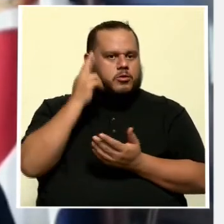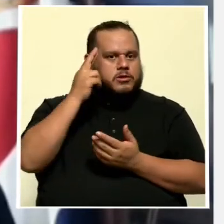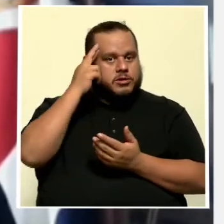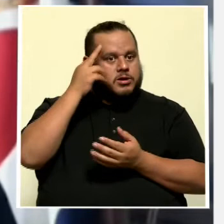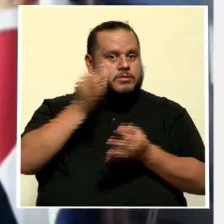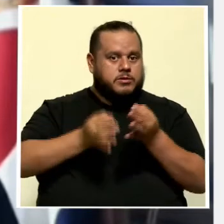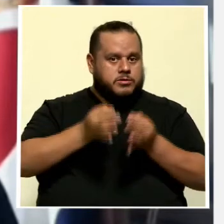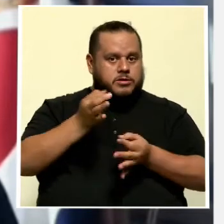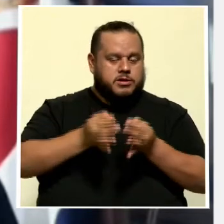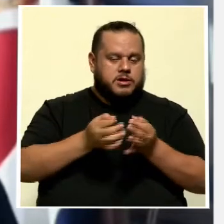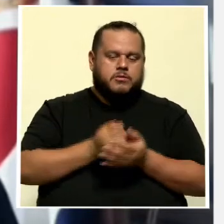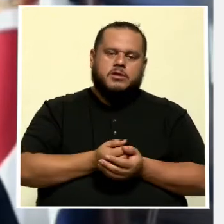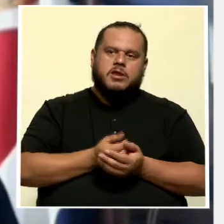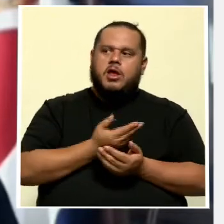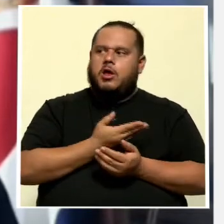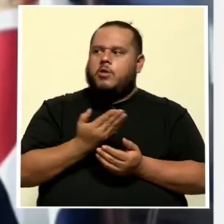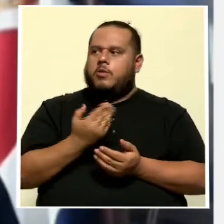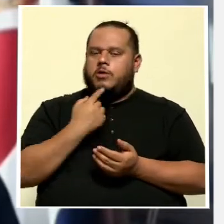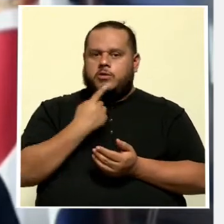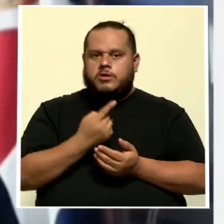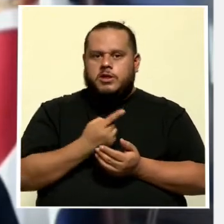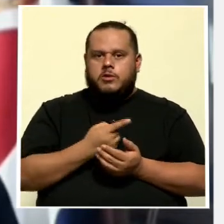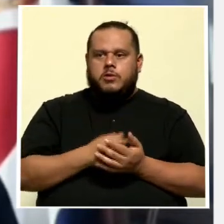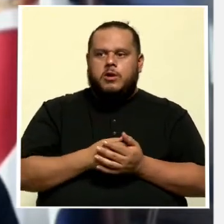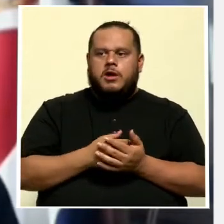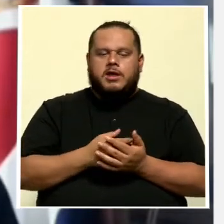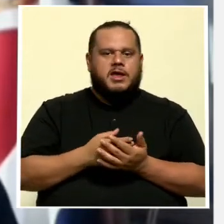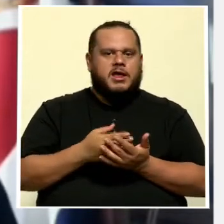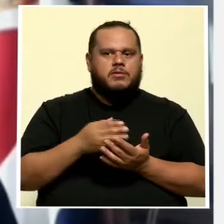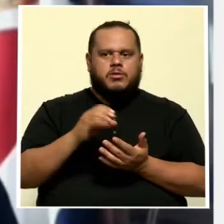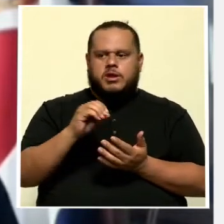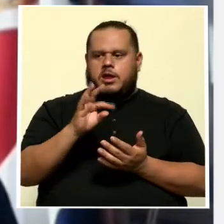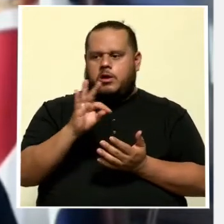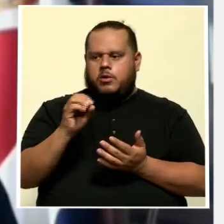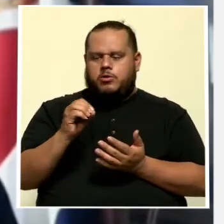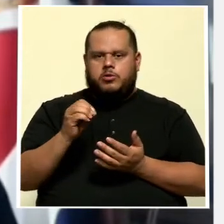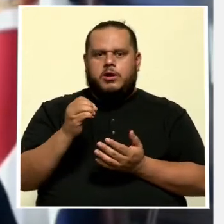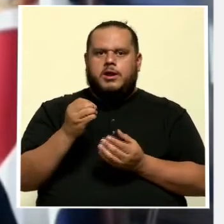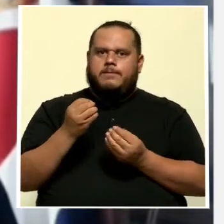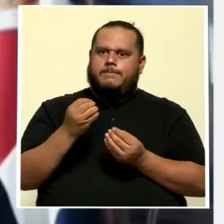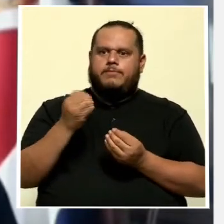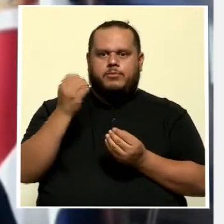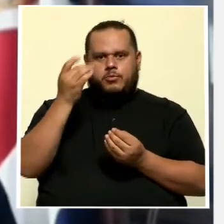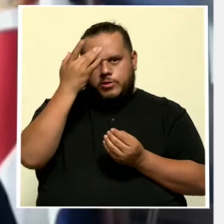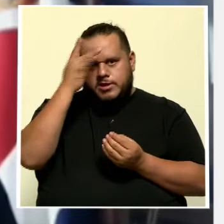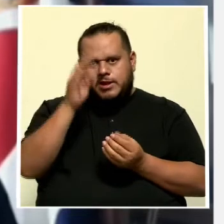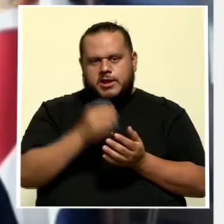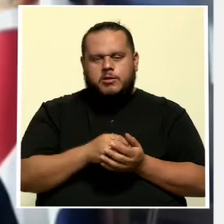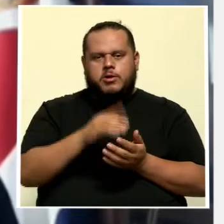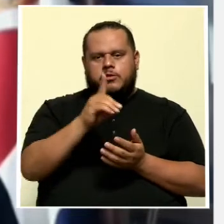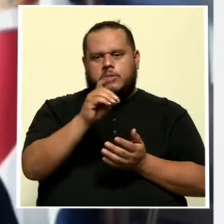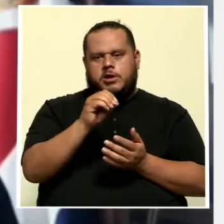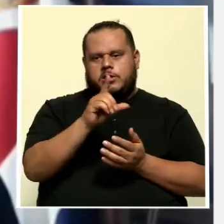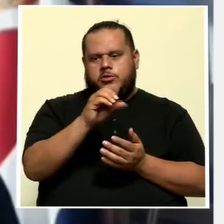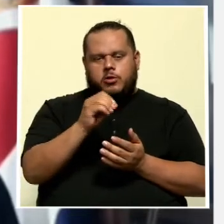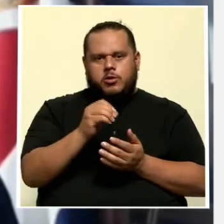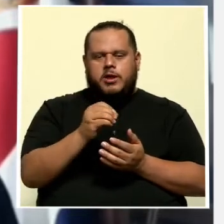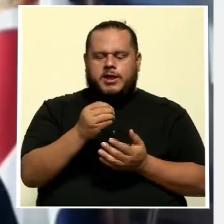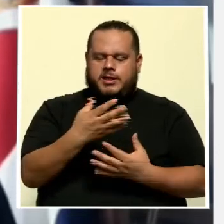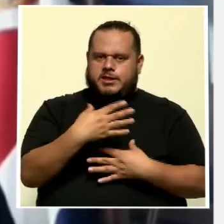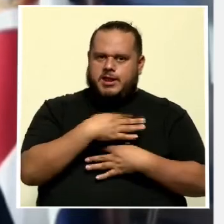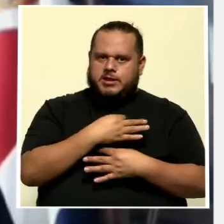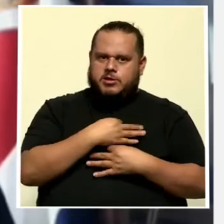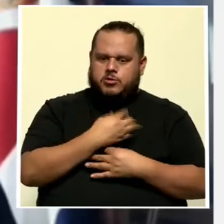juez cuando dijo que el dolo era porque Otto era muy inteligente, cuando el dolo es la intencionalidad con la que uno haría